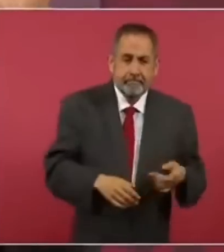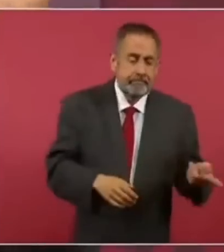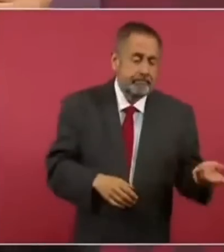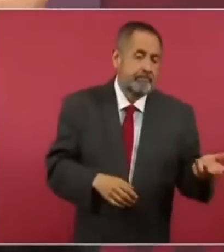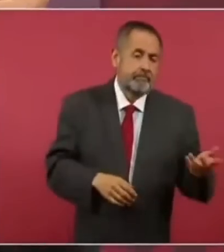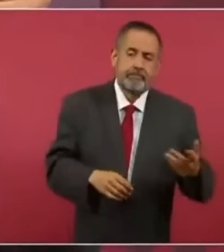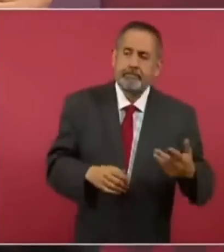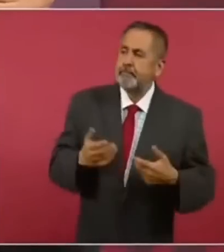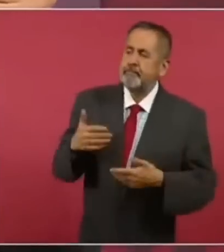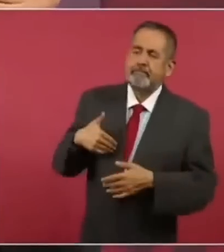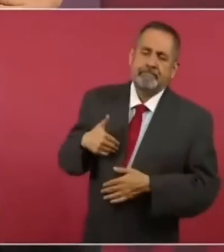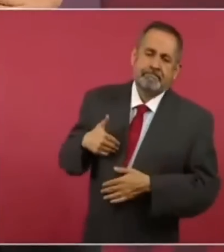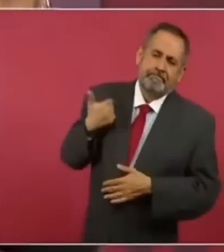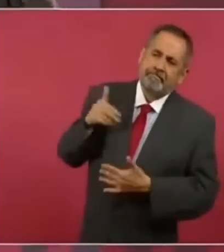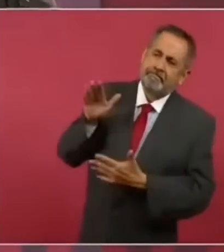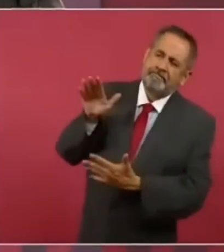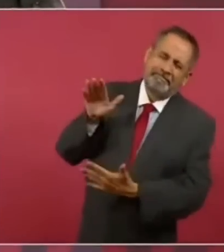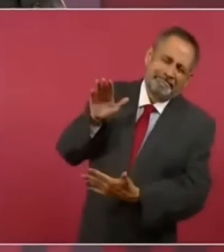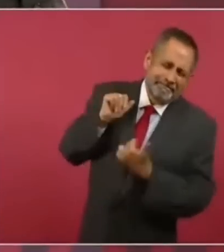Claro,